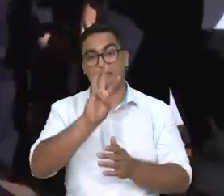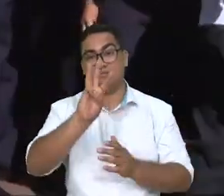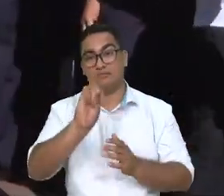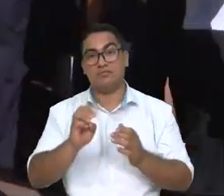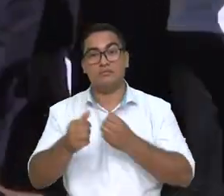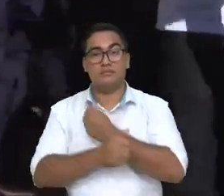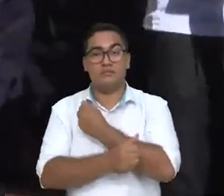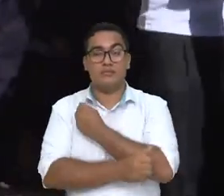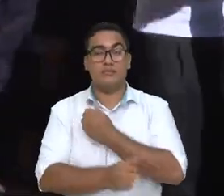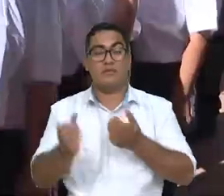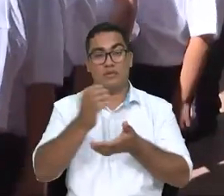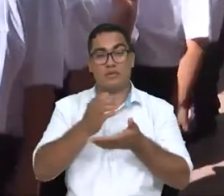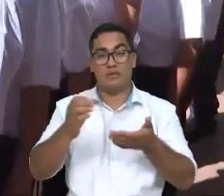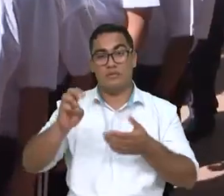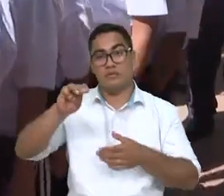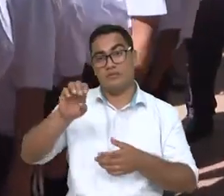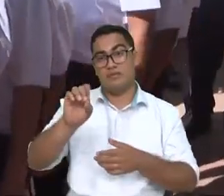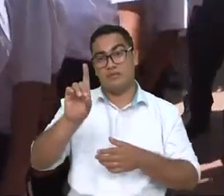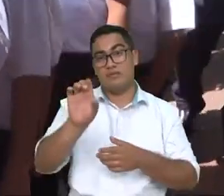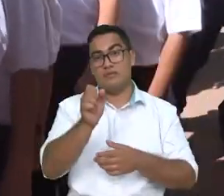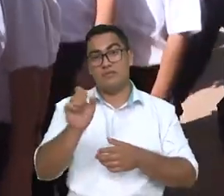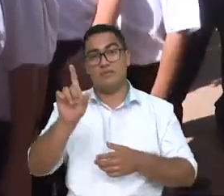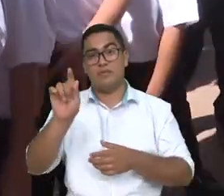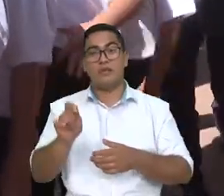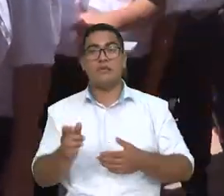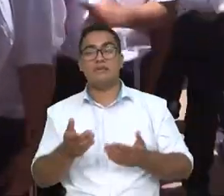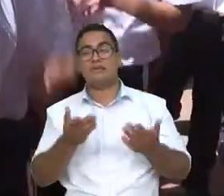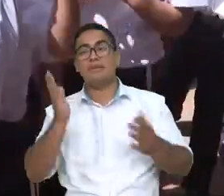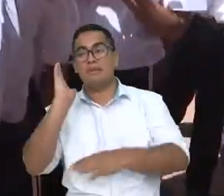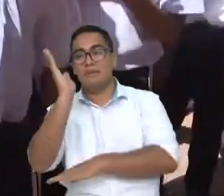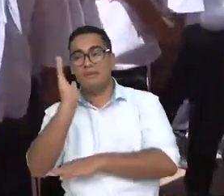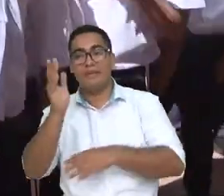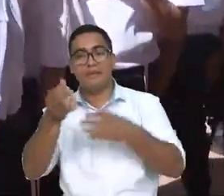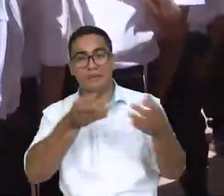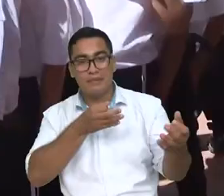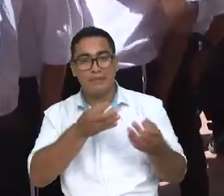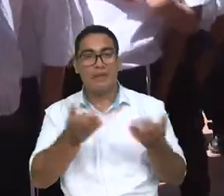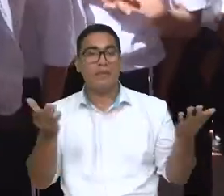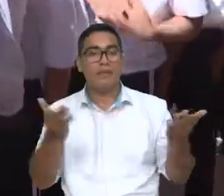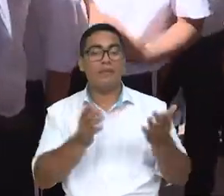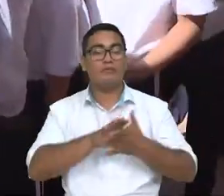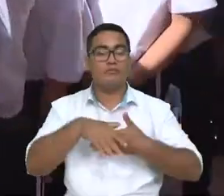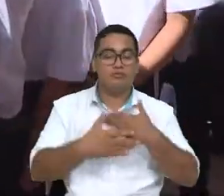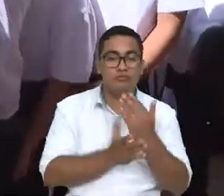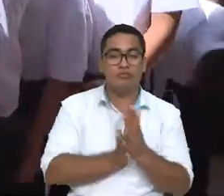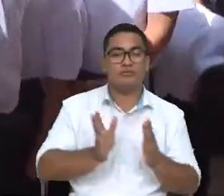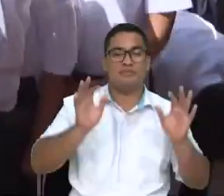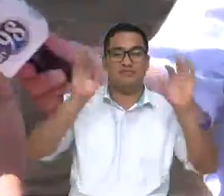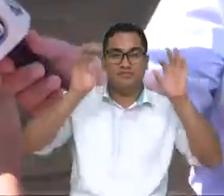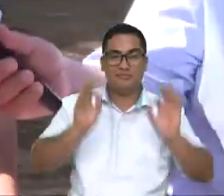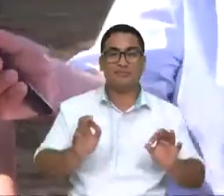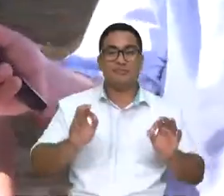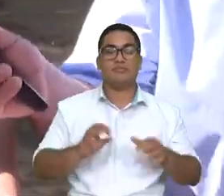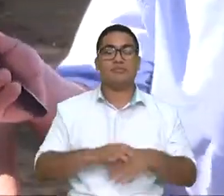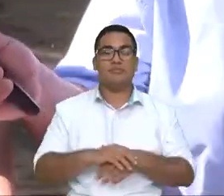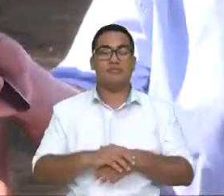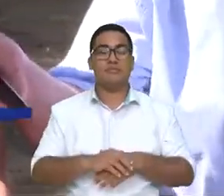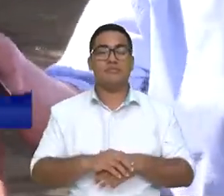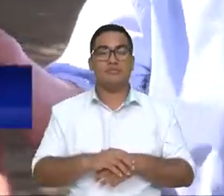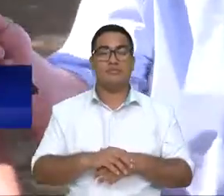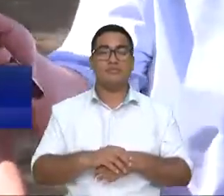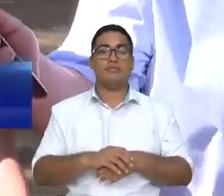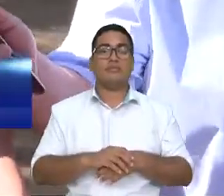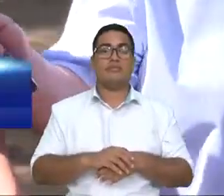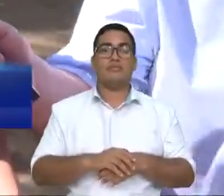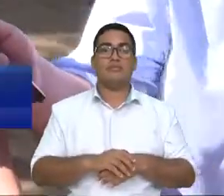Colegio Modesto Armijo participaron en las charlas y prácticas del correcto lavado de manos. Como lo dieron